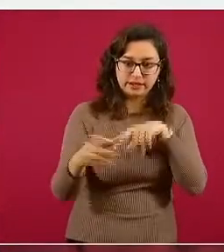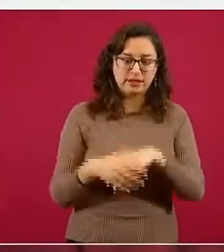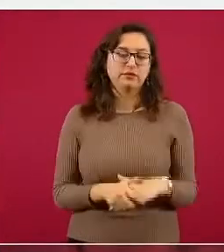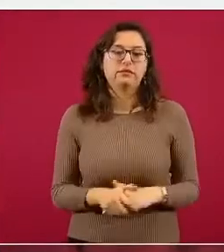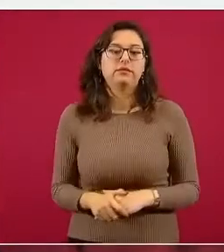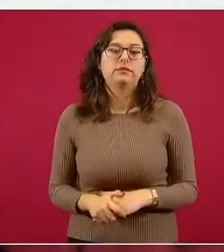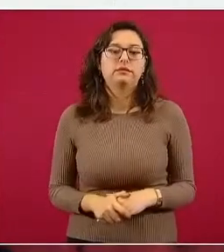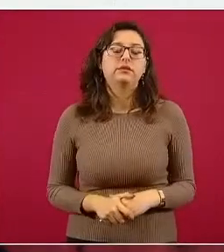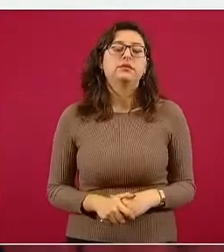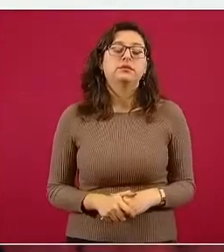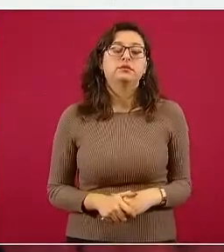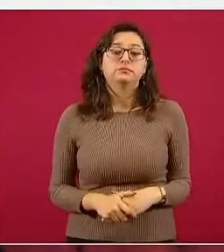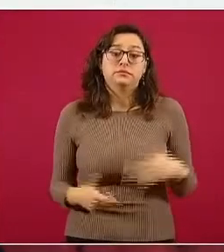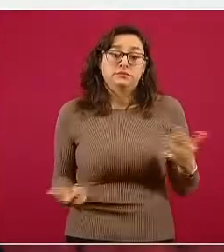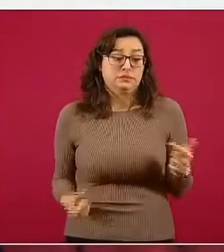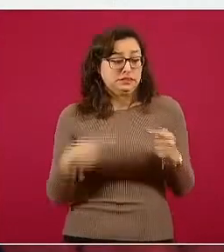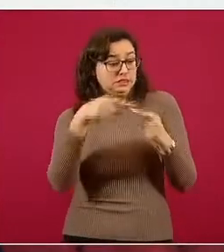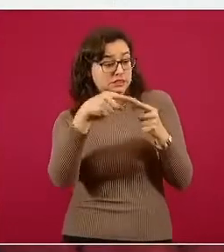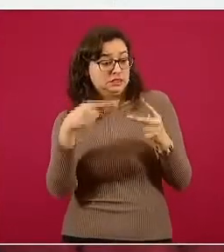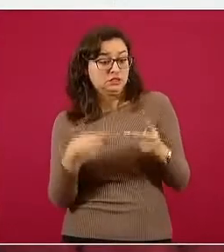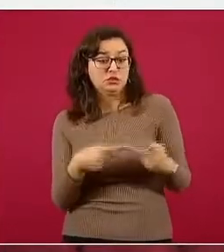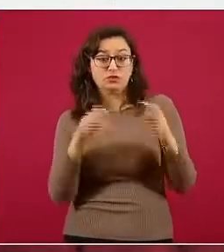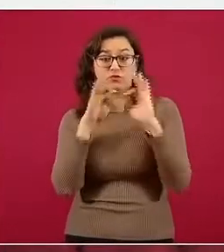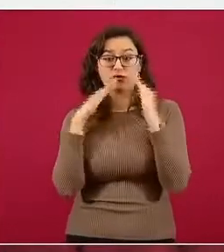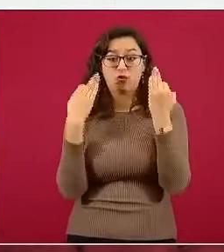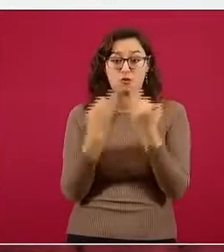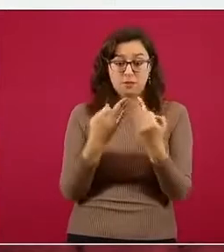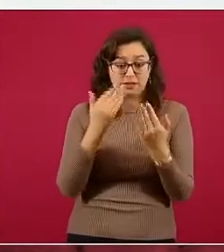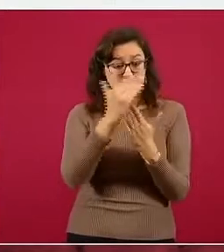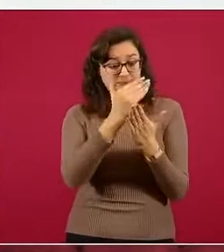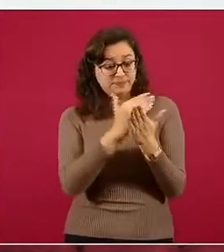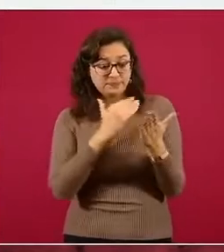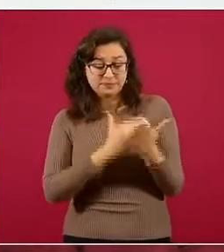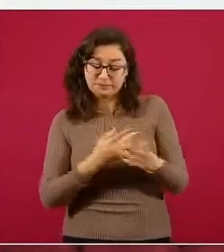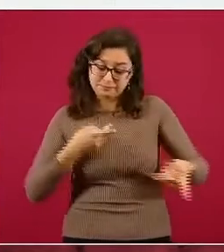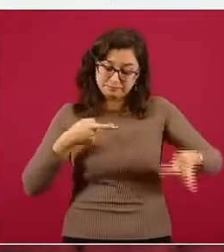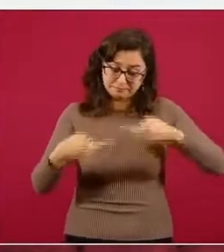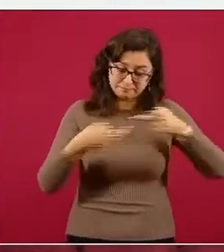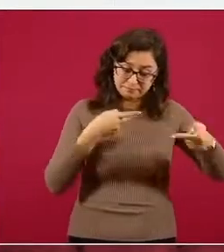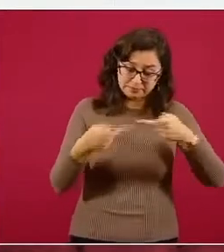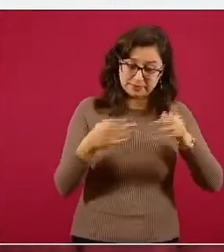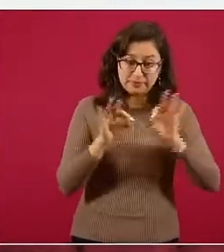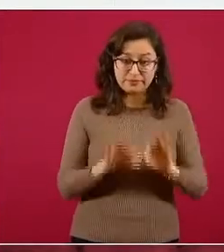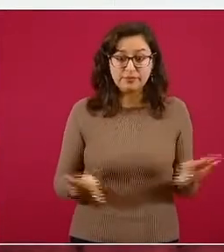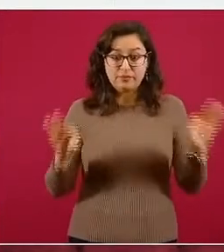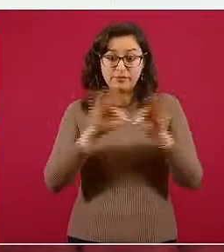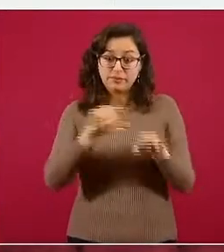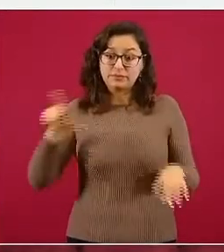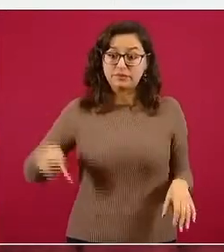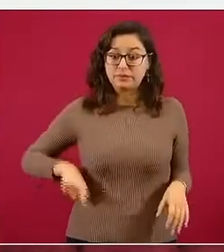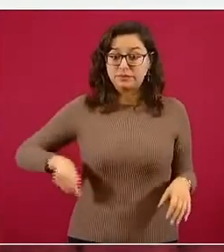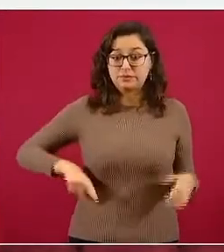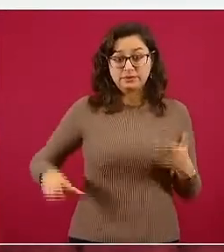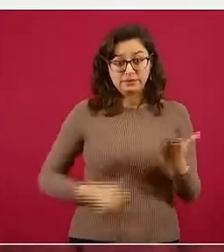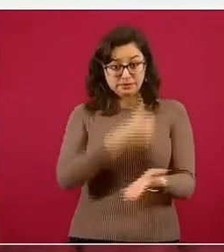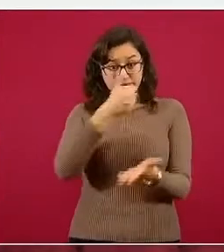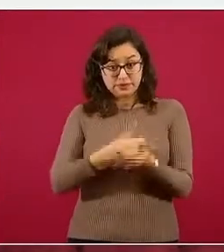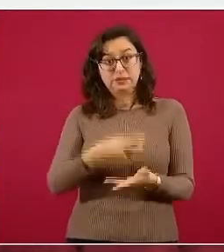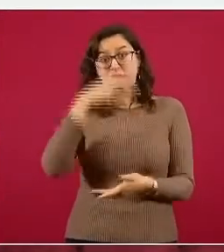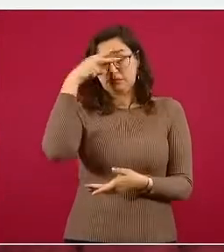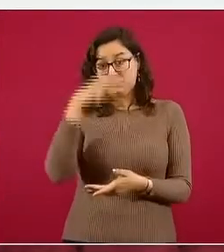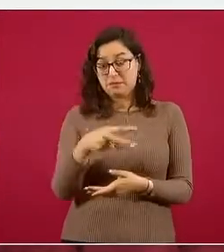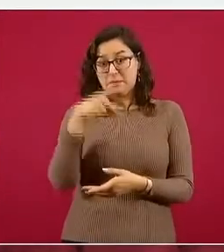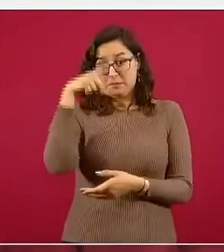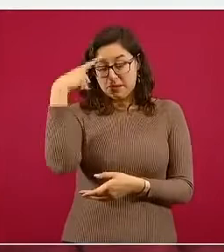Entonces, son dos medidas importantes, digamos, dos estrategias que se han tomado desde el Gobierno de la Ciudad de México con respecto a la